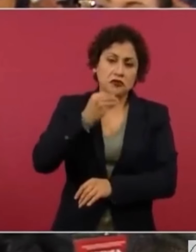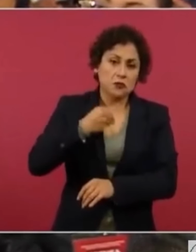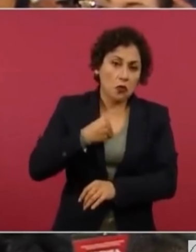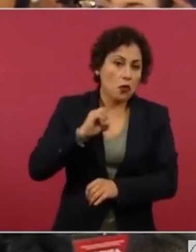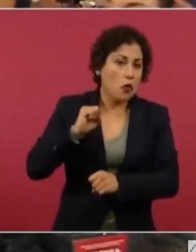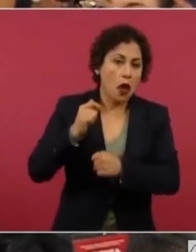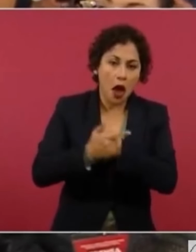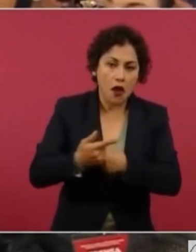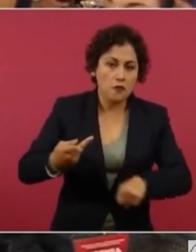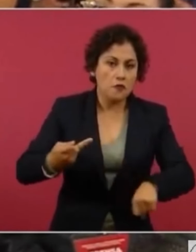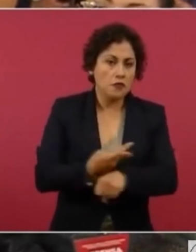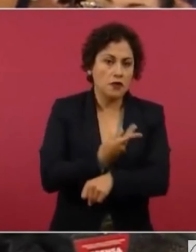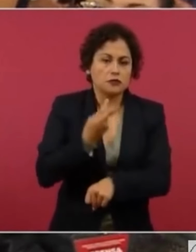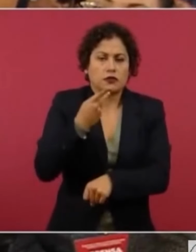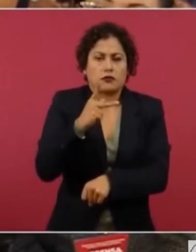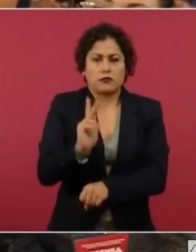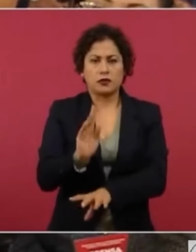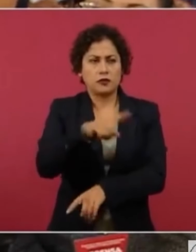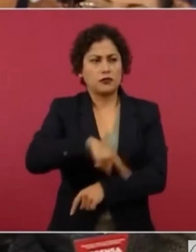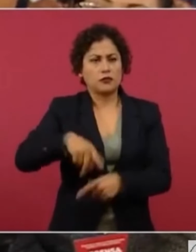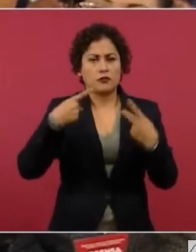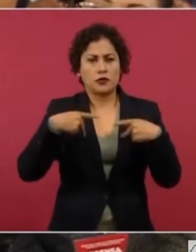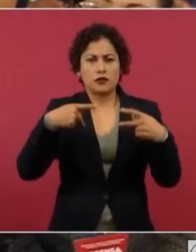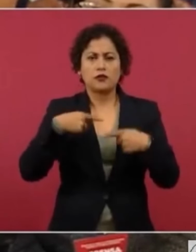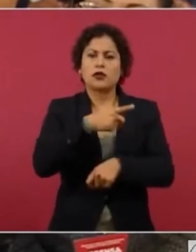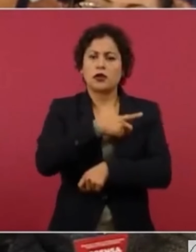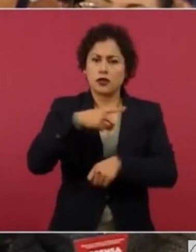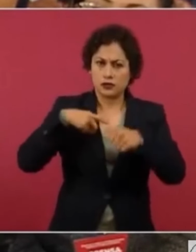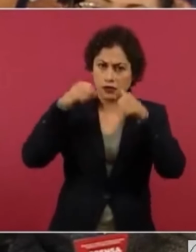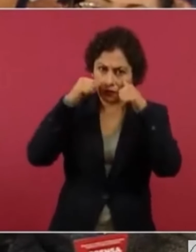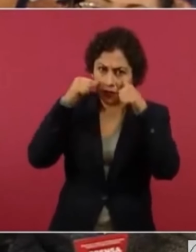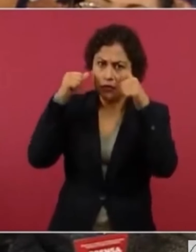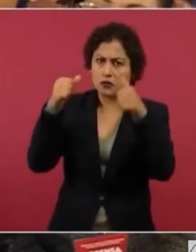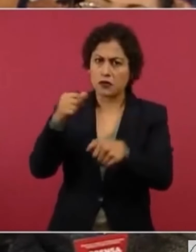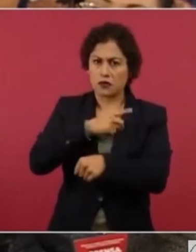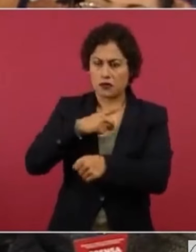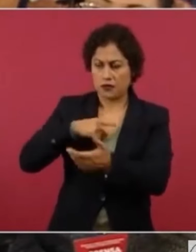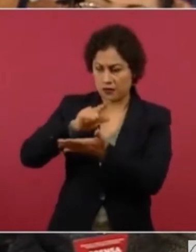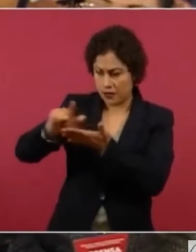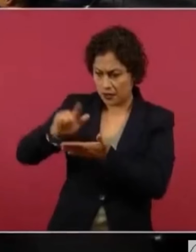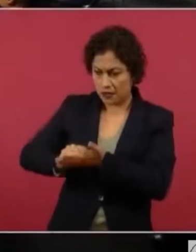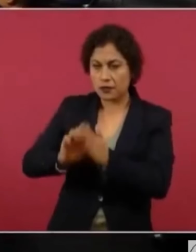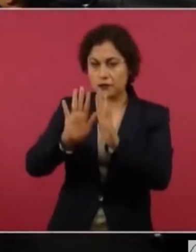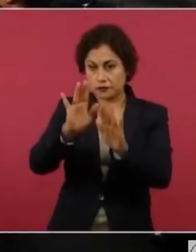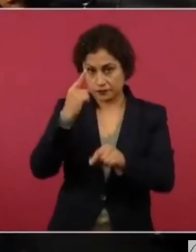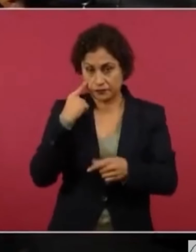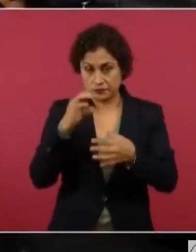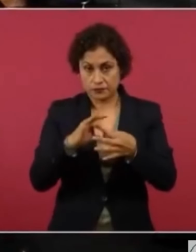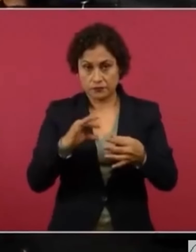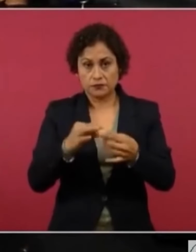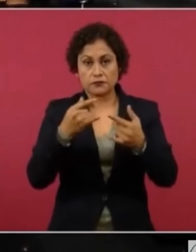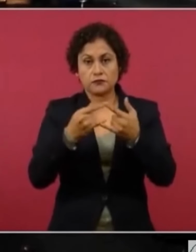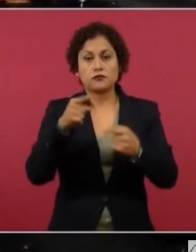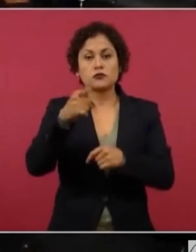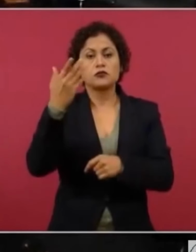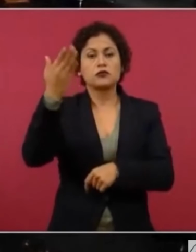que la sociedad tiene derecho a conocer todo lo que sucede y que hay que limpiar para abrir, le exponemos lo siguiente. Usted se ha referido